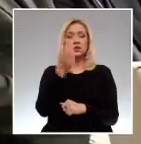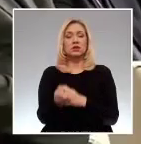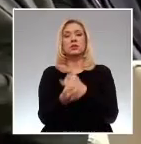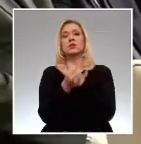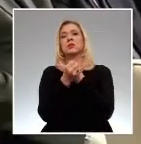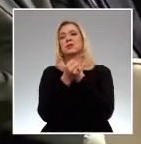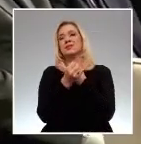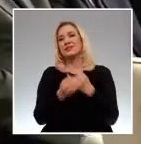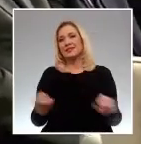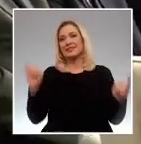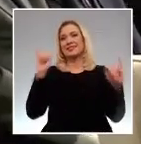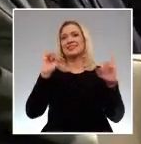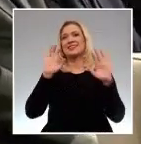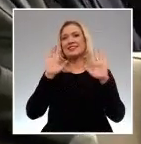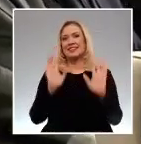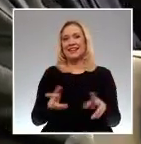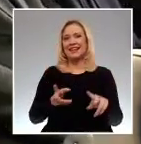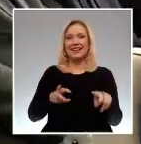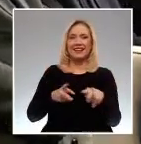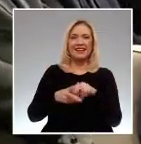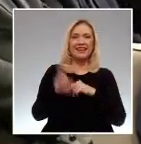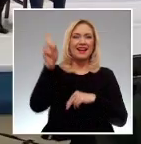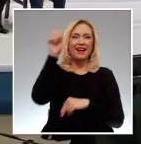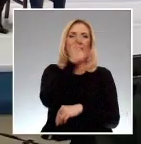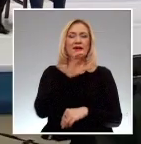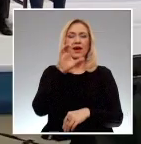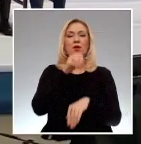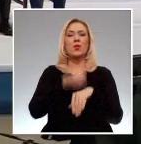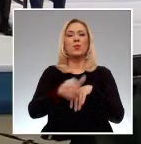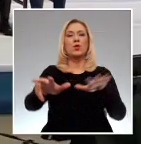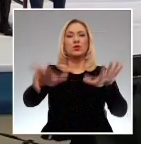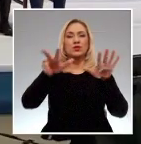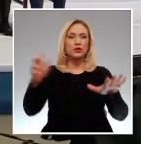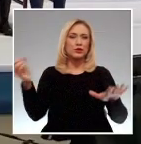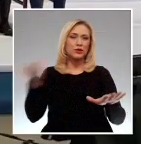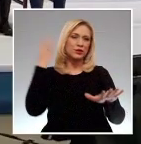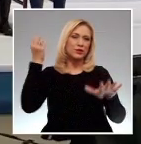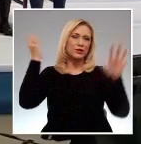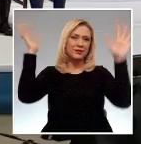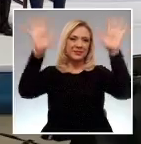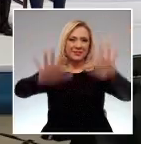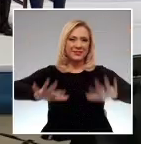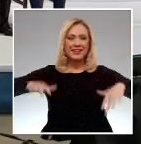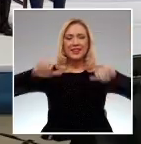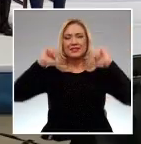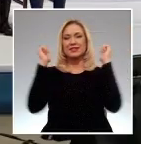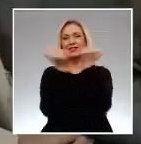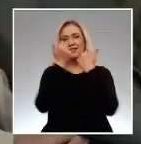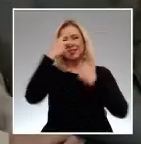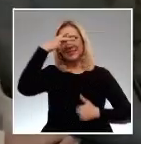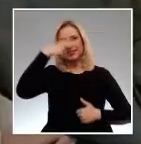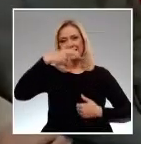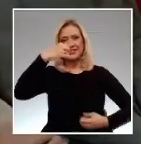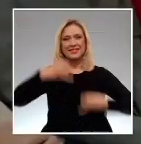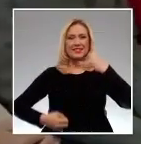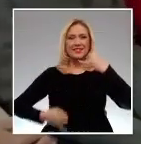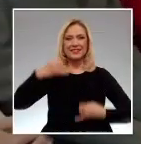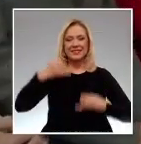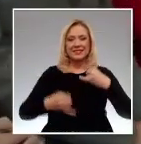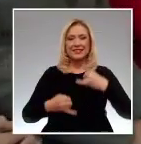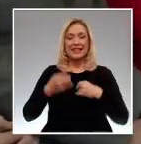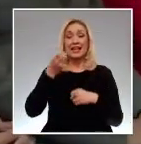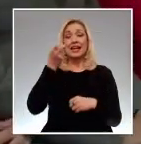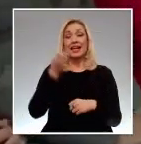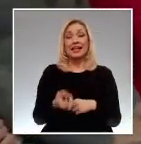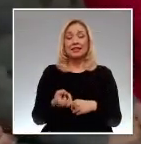la 18ª Asamblea General Ordinaria de la Asociación Mexicana de Impartidores de Justicia, que este año se centró en